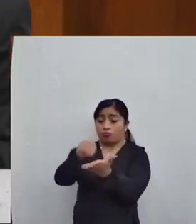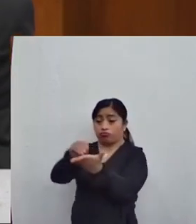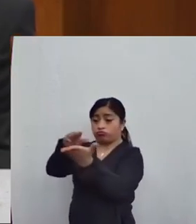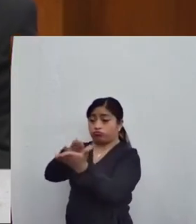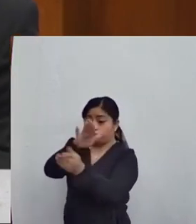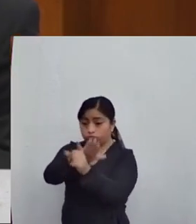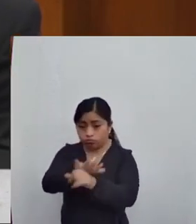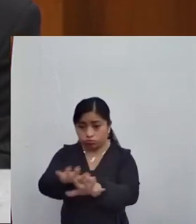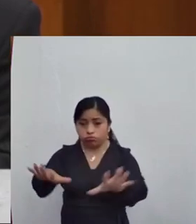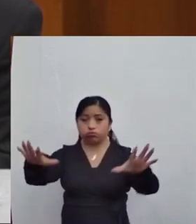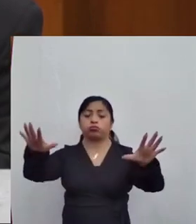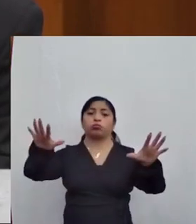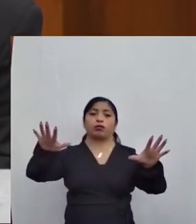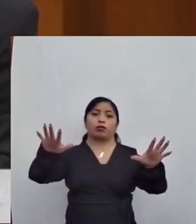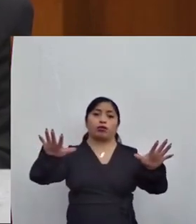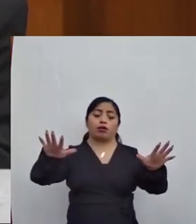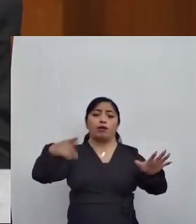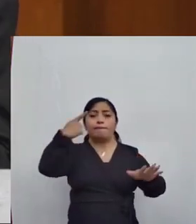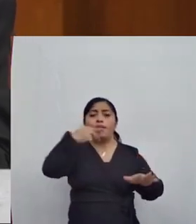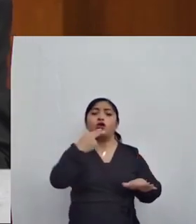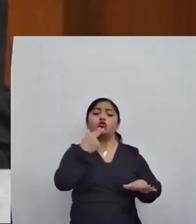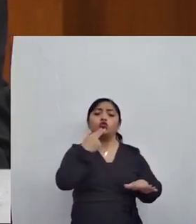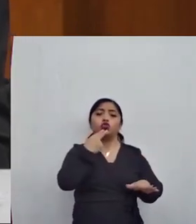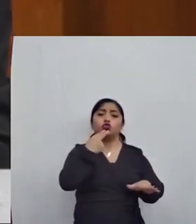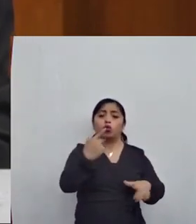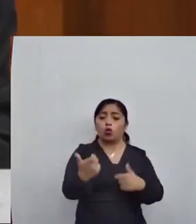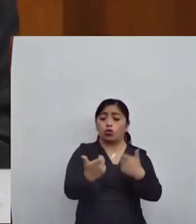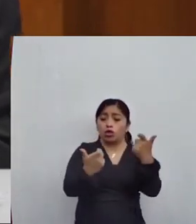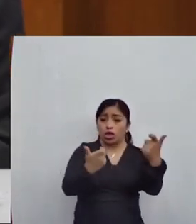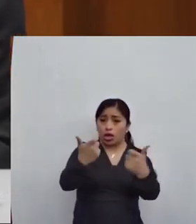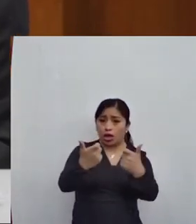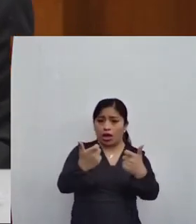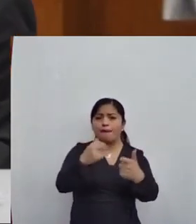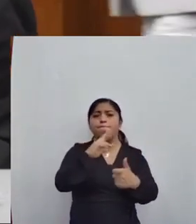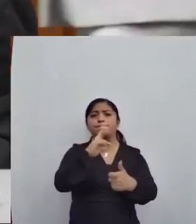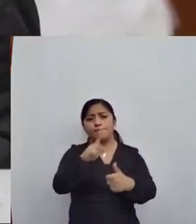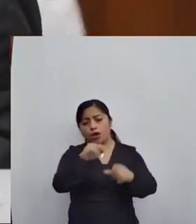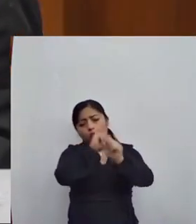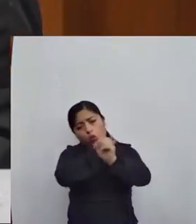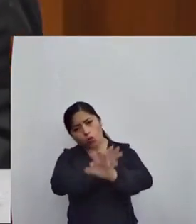uso eficiente de los recursos públicos. Agradezco la oportunidad de hablar.